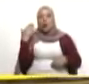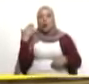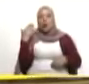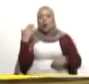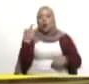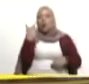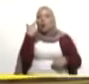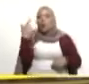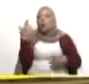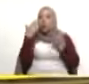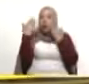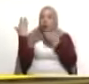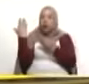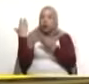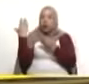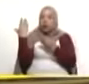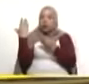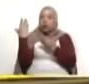Míralo aquí.